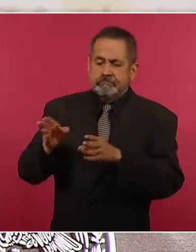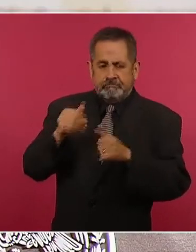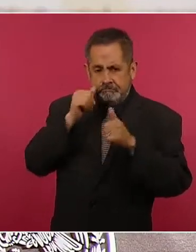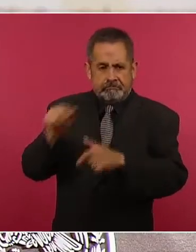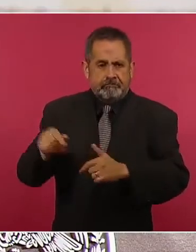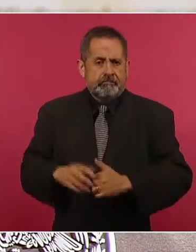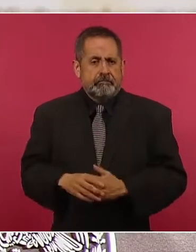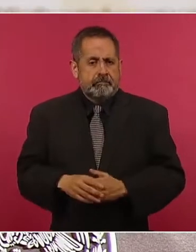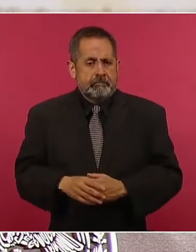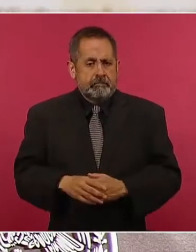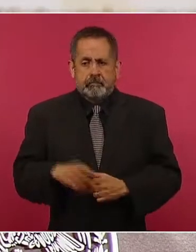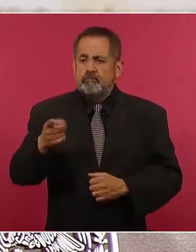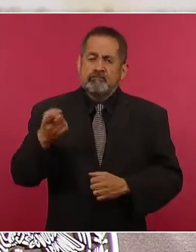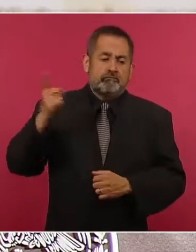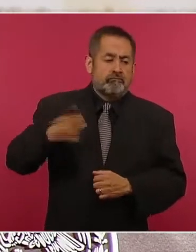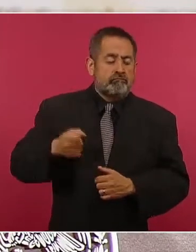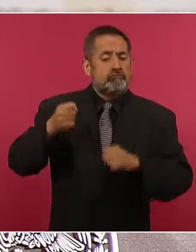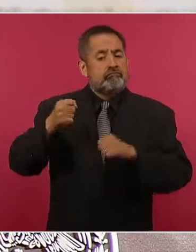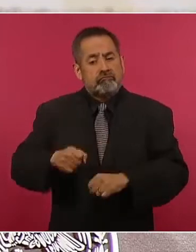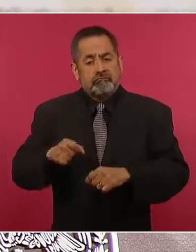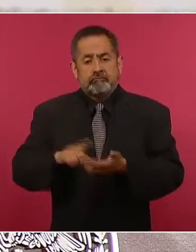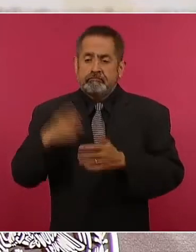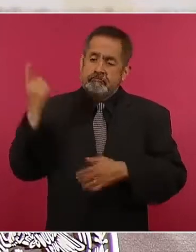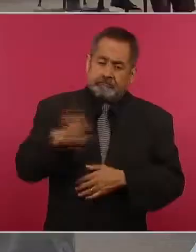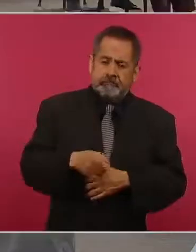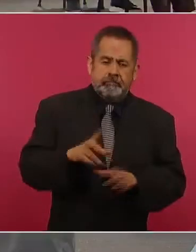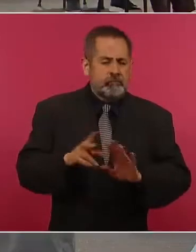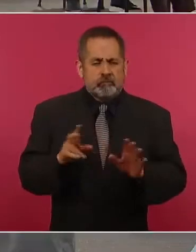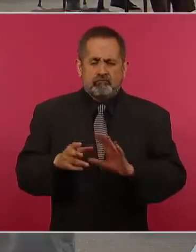Y no con imposiciones, sino convenciendo,